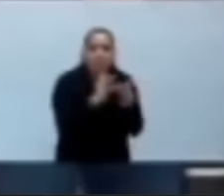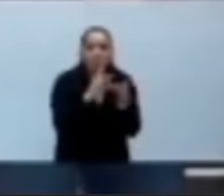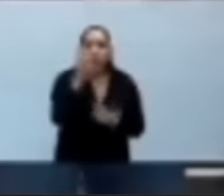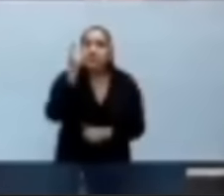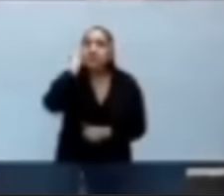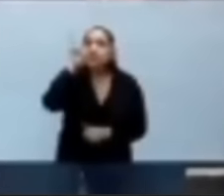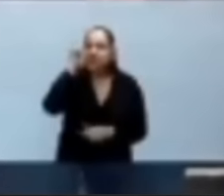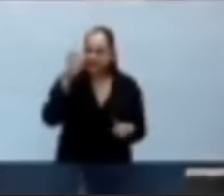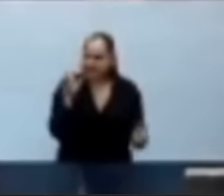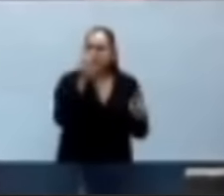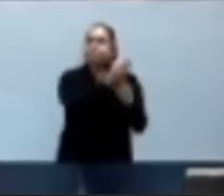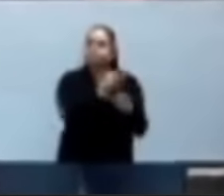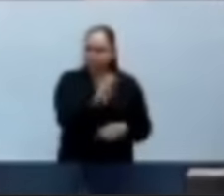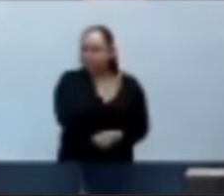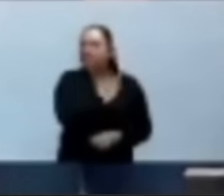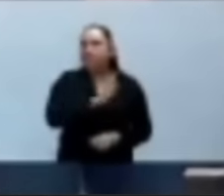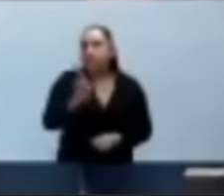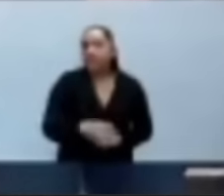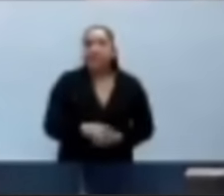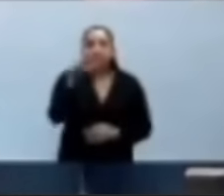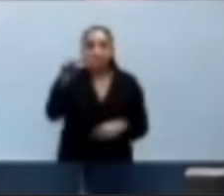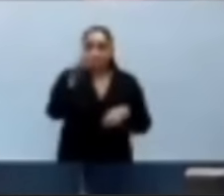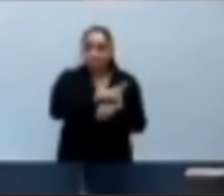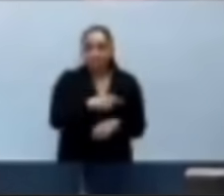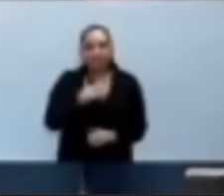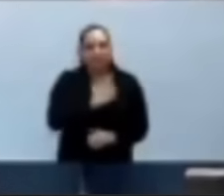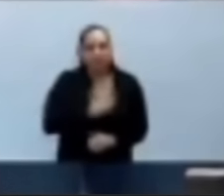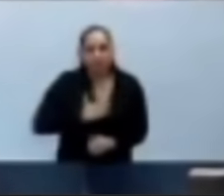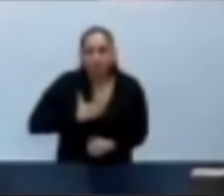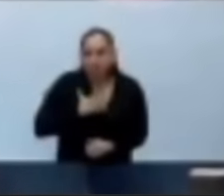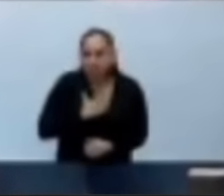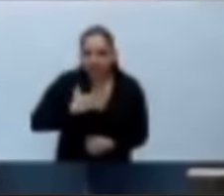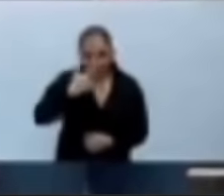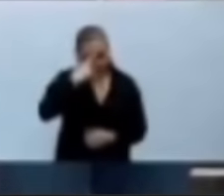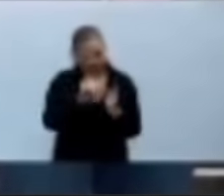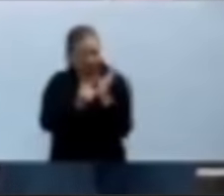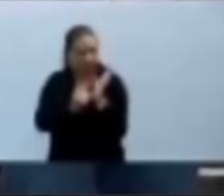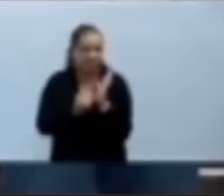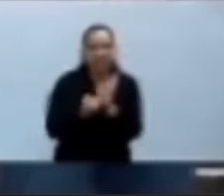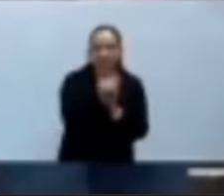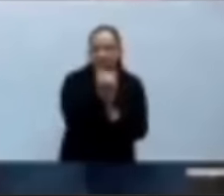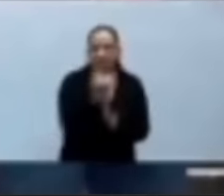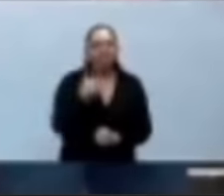Porque en esos debates del Frente Amplio por México, Beatriz Paredes